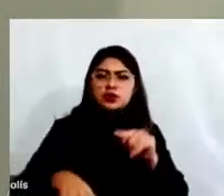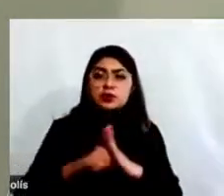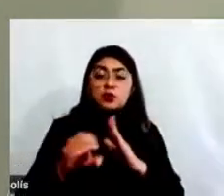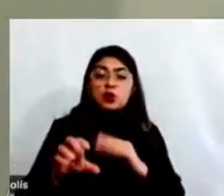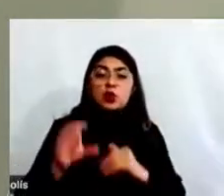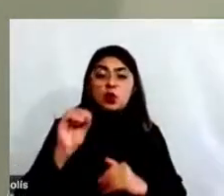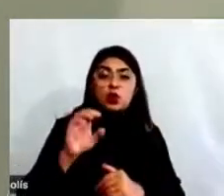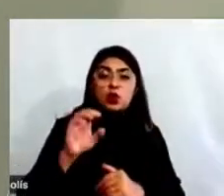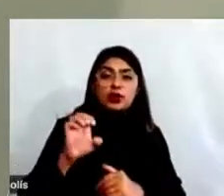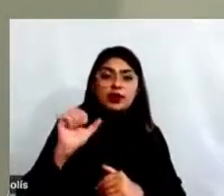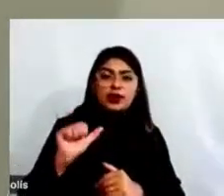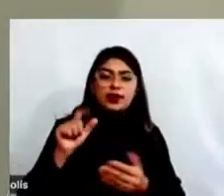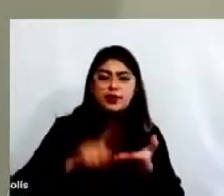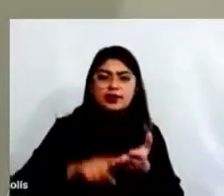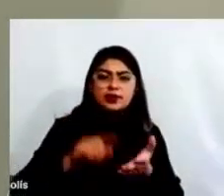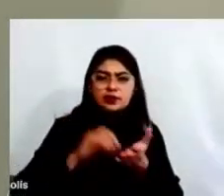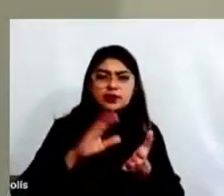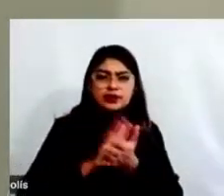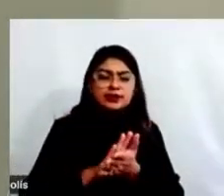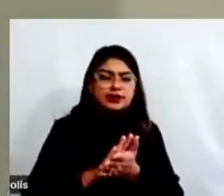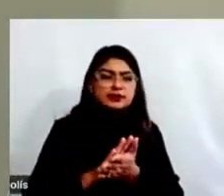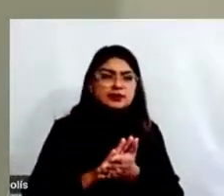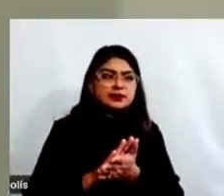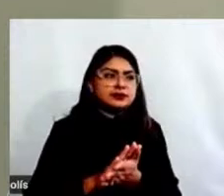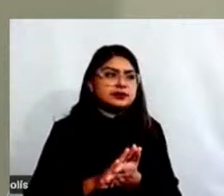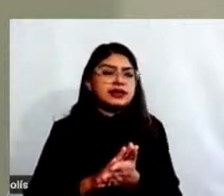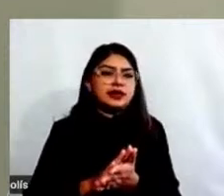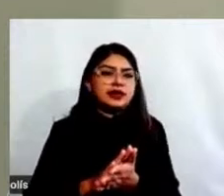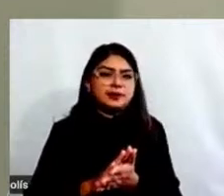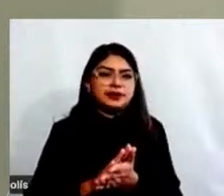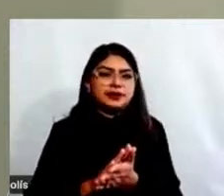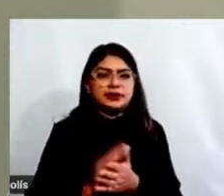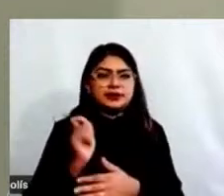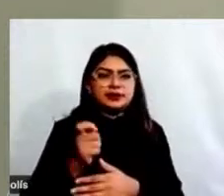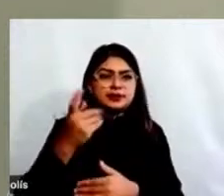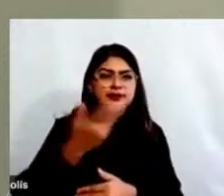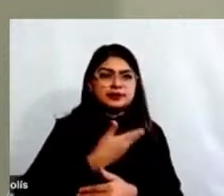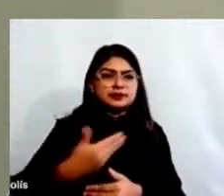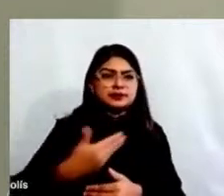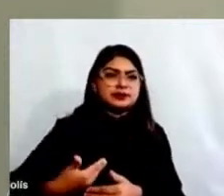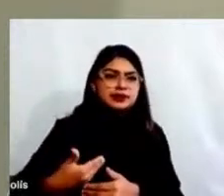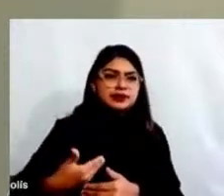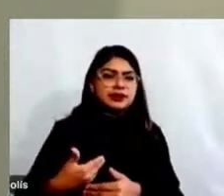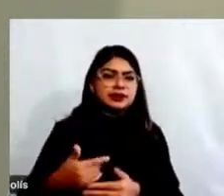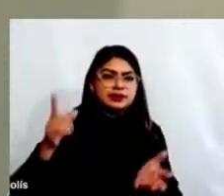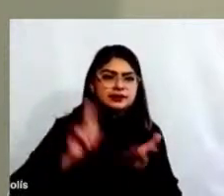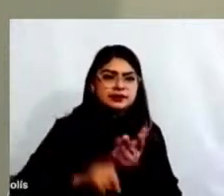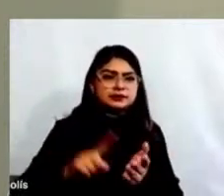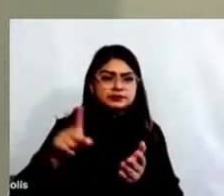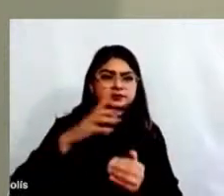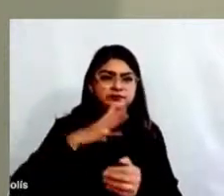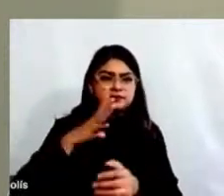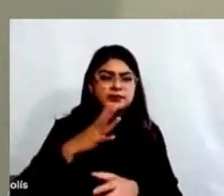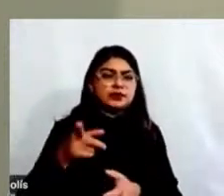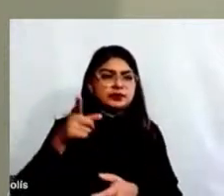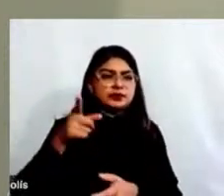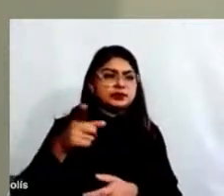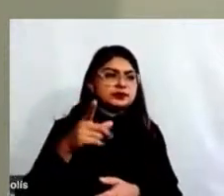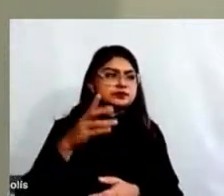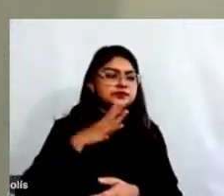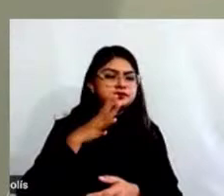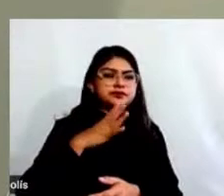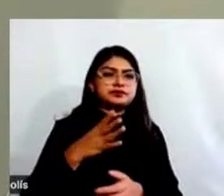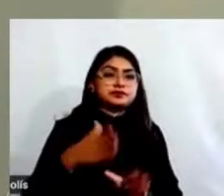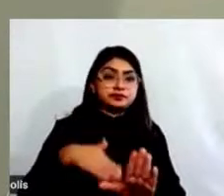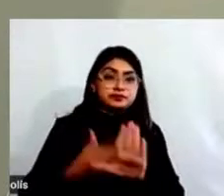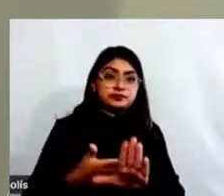expresión, contra un presidente de Honduras, y los levantamientos populares que siguen luego de ese golpe de Estado, en el cual los